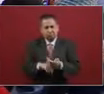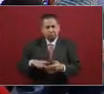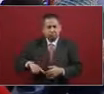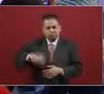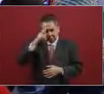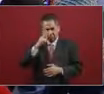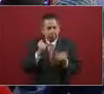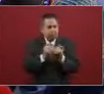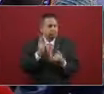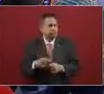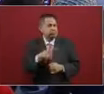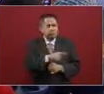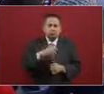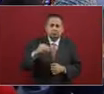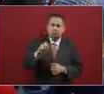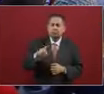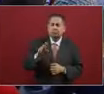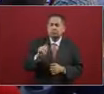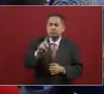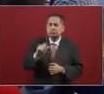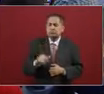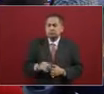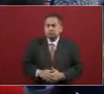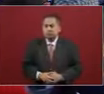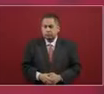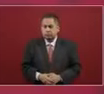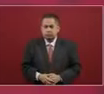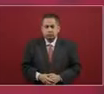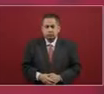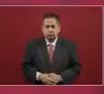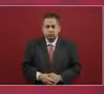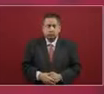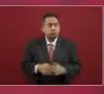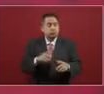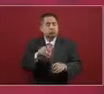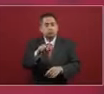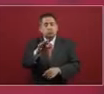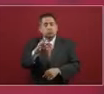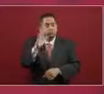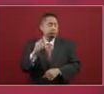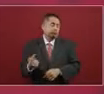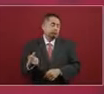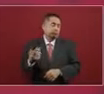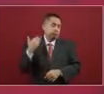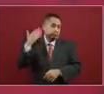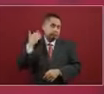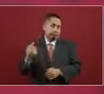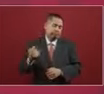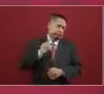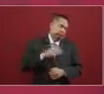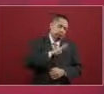el caso de Manuel Buendía Telles Girón, señor presidente. Sí, en el caso del asesinato de Manuel Buendía,